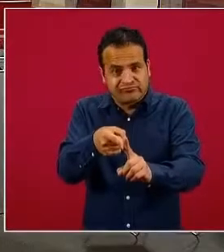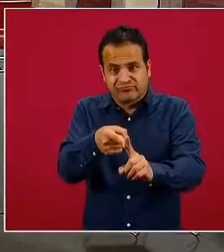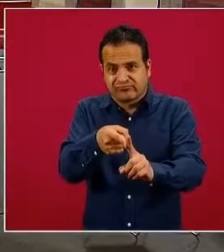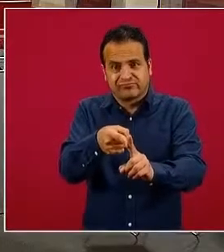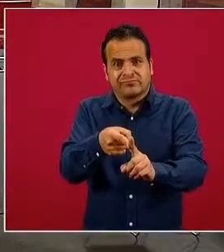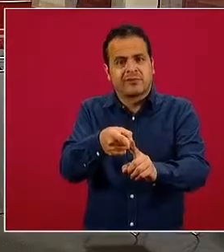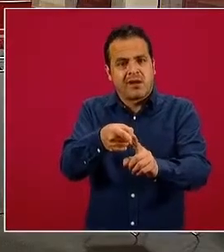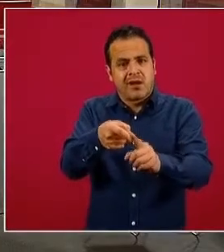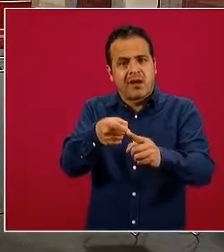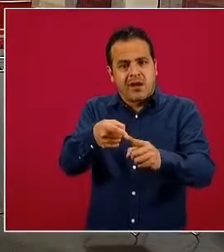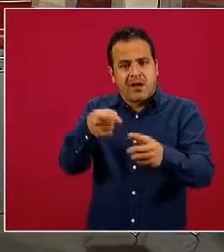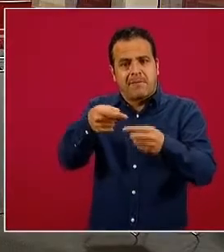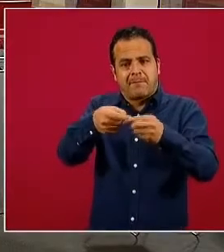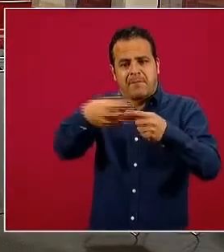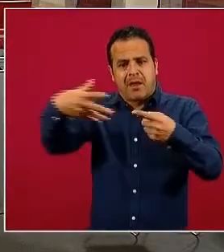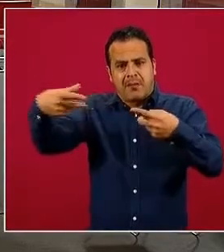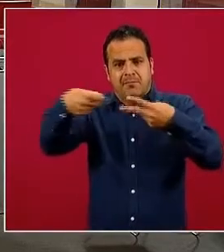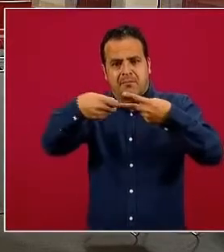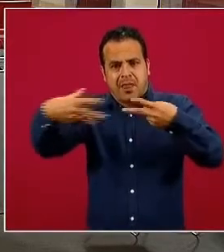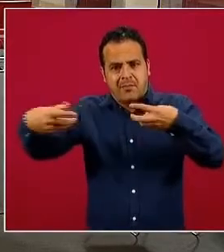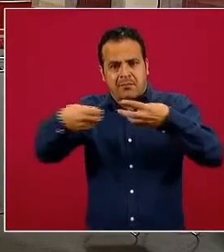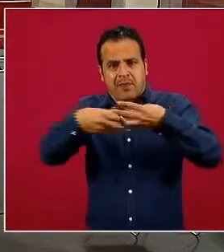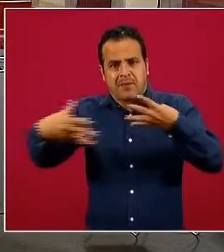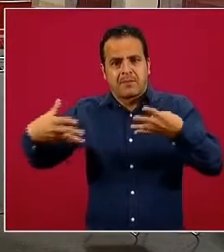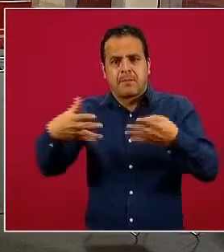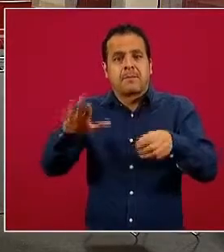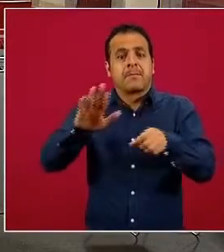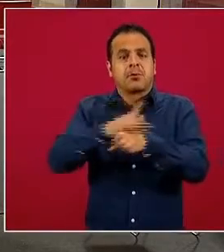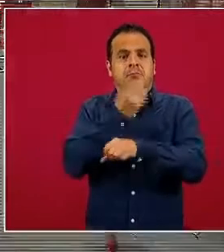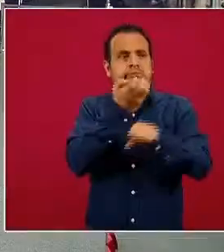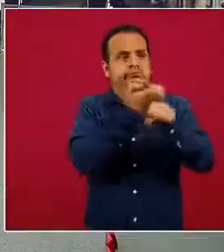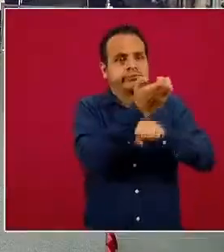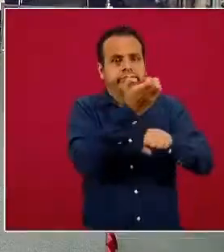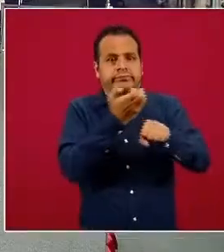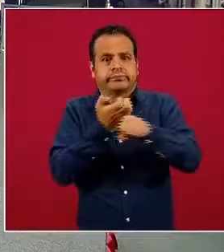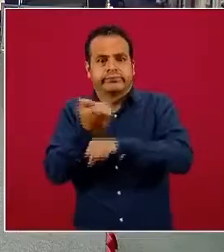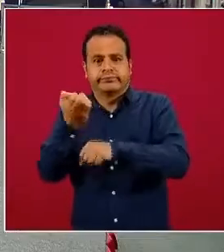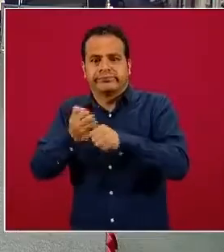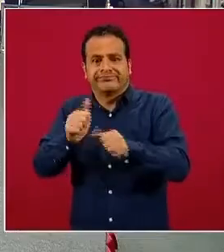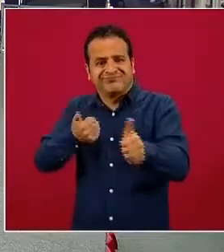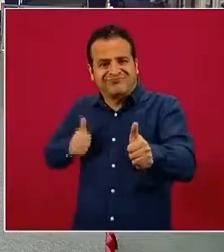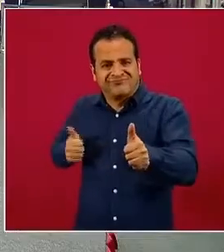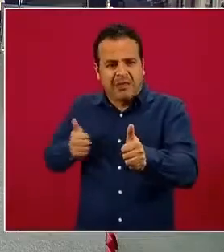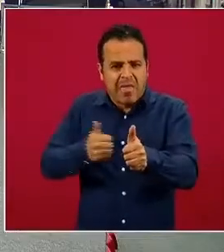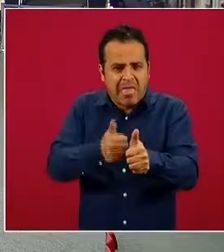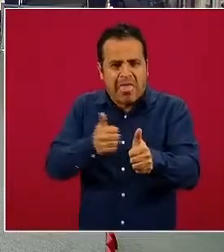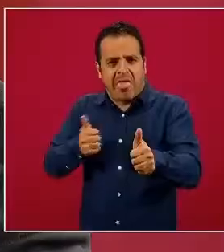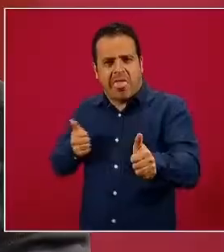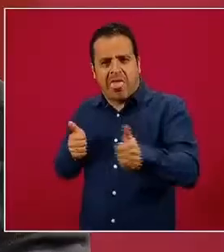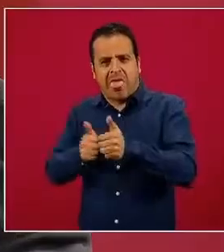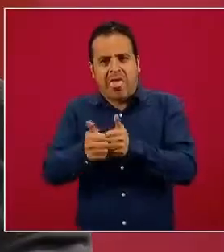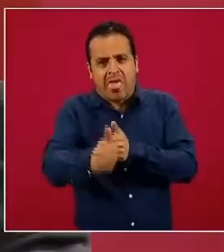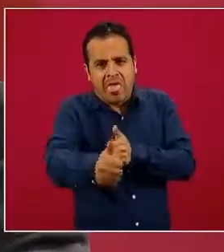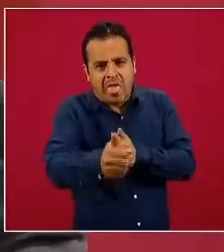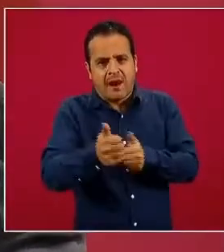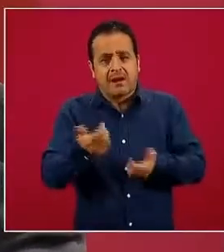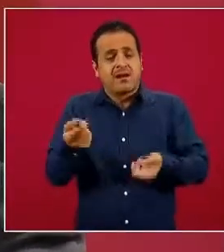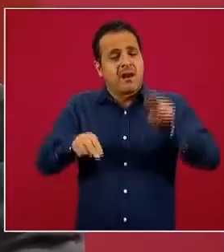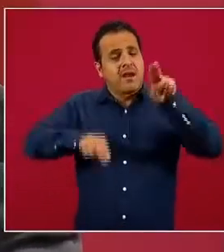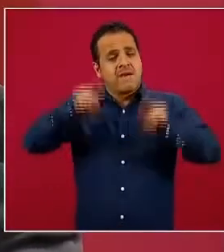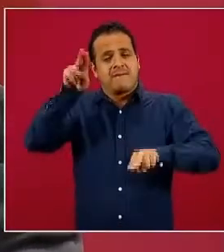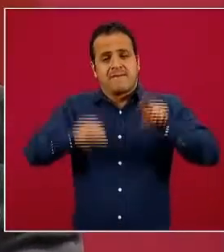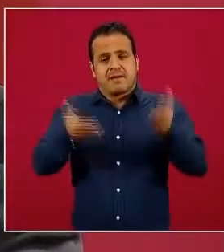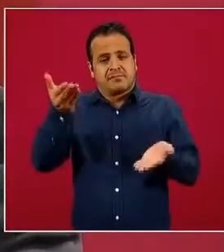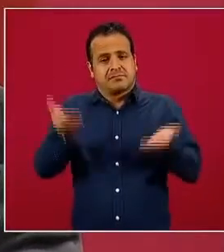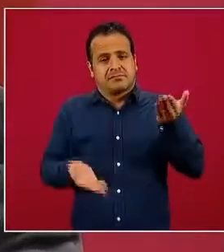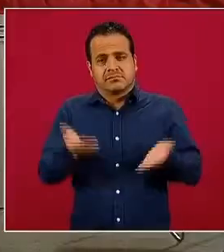a tener múltiples ritmos de ocurrencia de esas intervenciones a través del semáforo COVID. Y